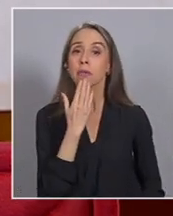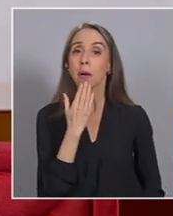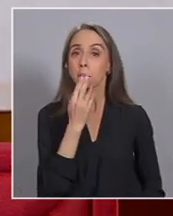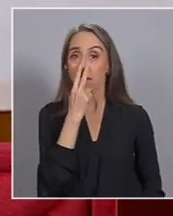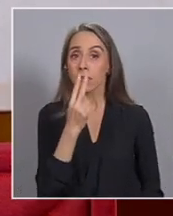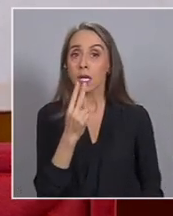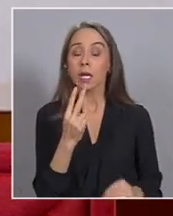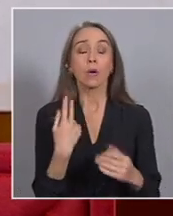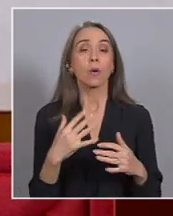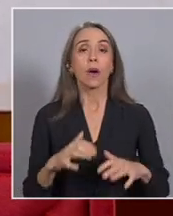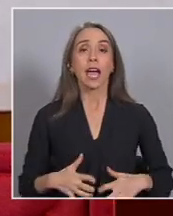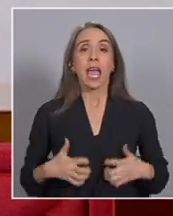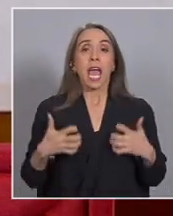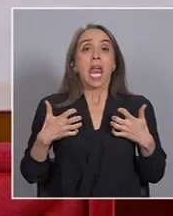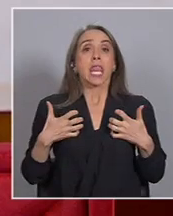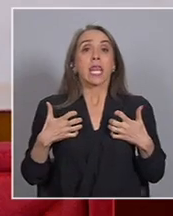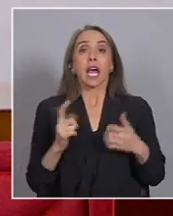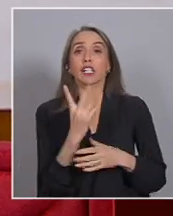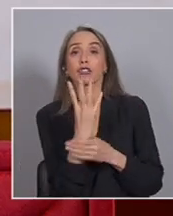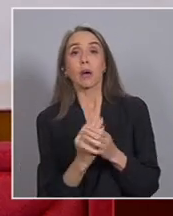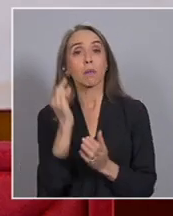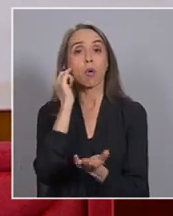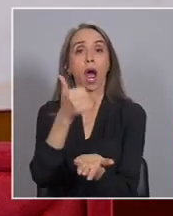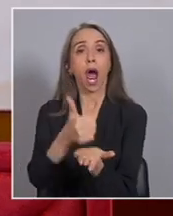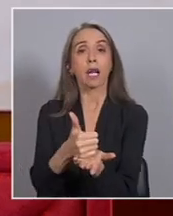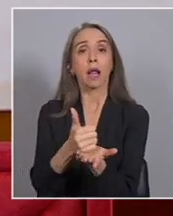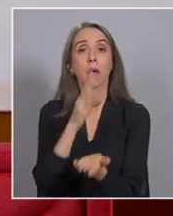energía incombustible de una alcaldesa rural del Biobío,